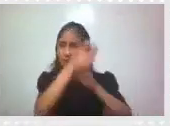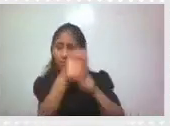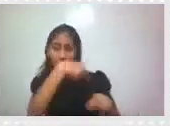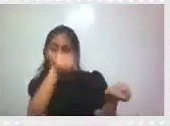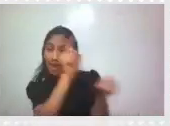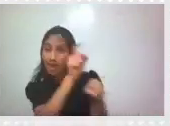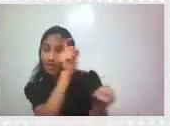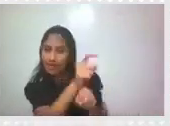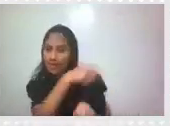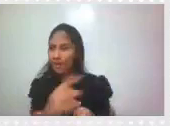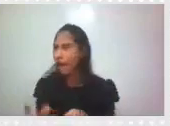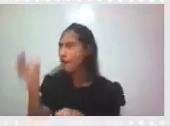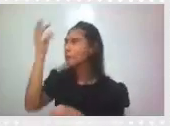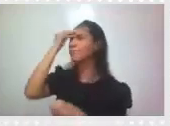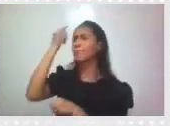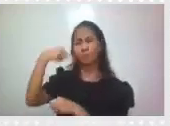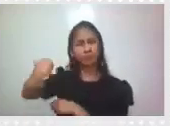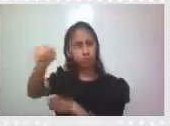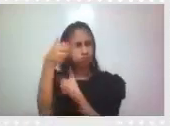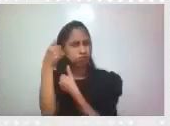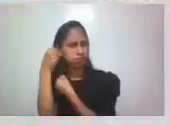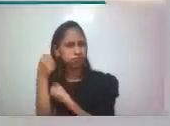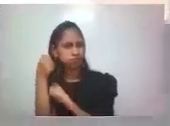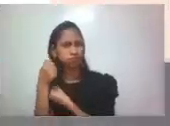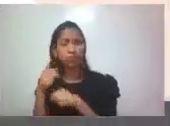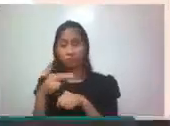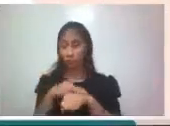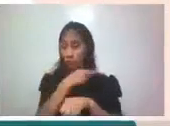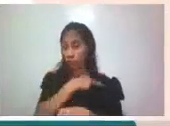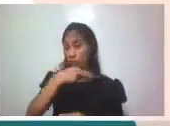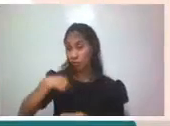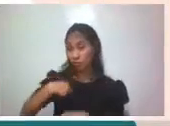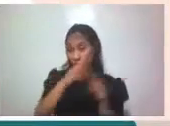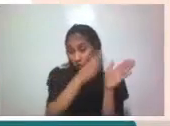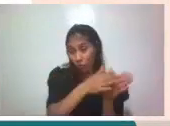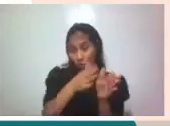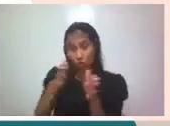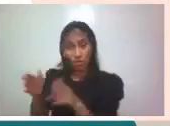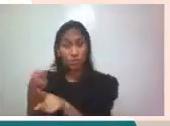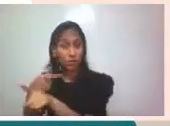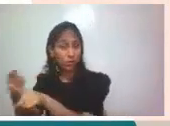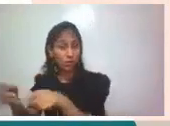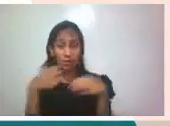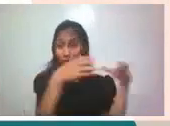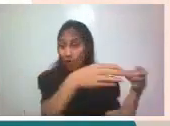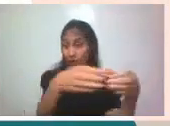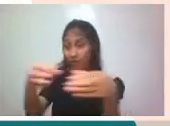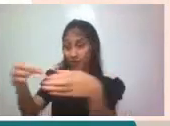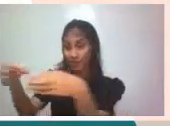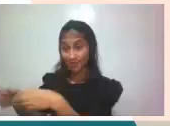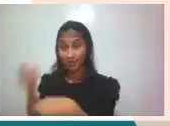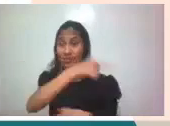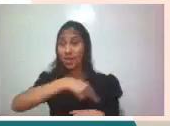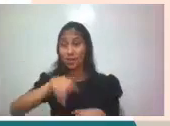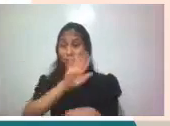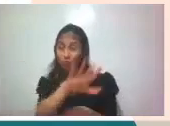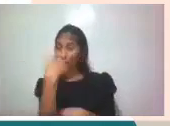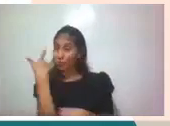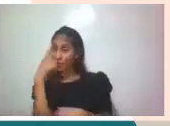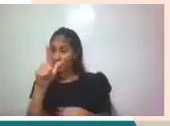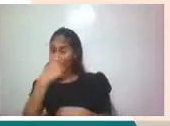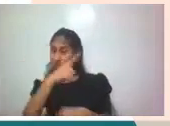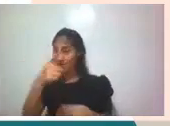nosotros coordinamos con las organizaciones nacionales representativas de los pueblos indígenas, también es importante y es